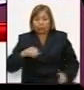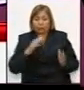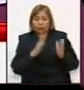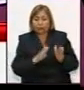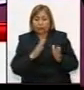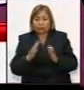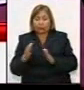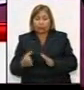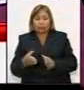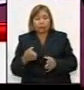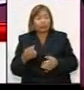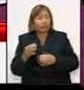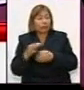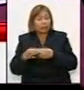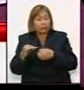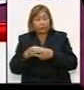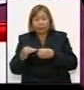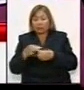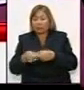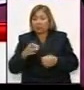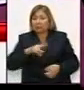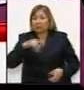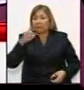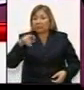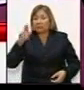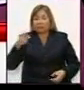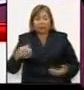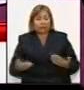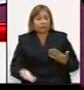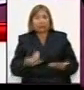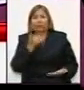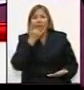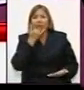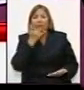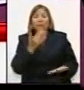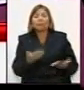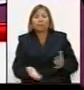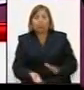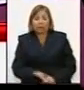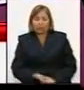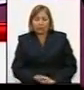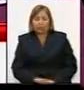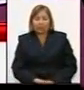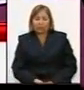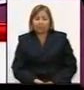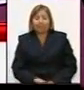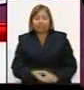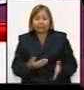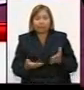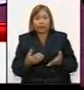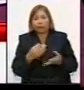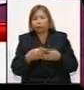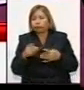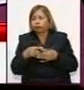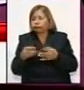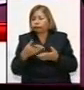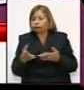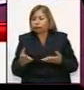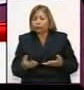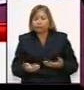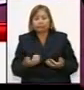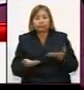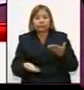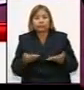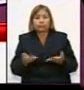distritales o provinciales, ni siquiera en los gobiernos regionales. ¿Qué pasó? Claro, ha habido muchos casos de corrupción. Entonces dijimos, ¿cuál es la solución